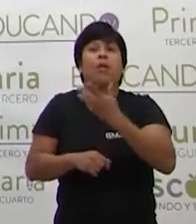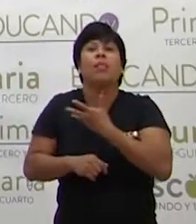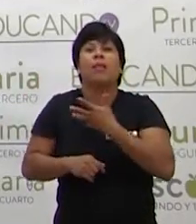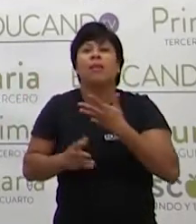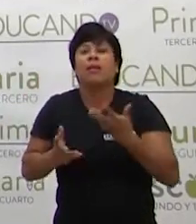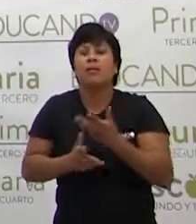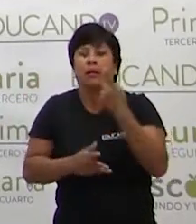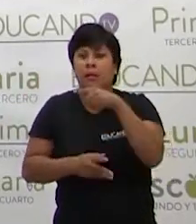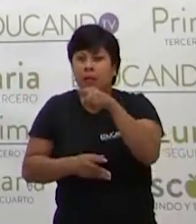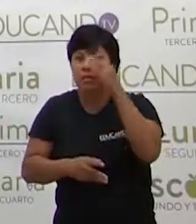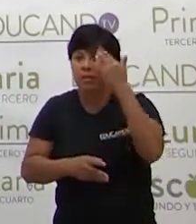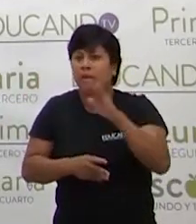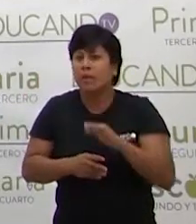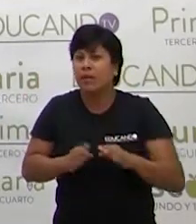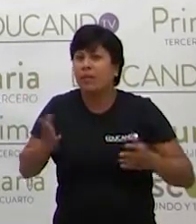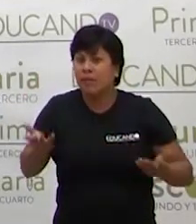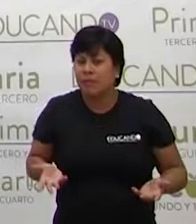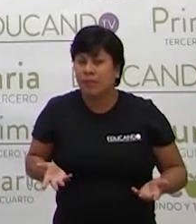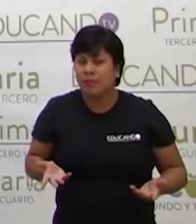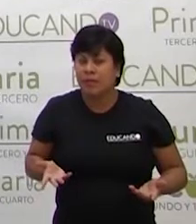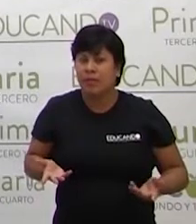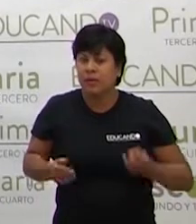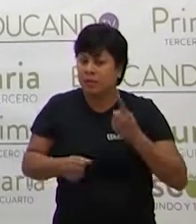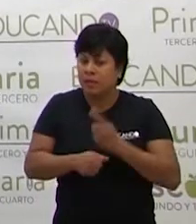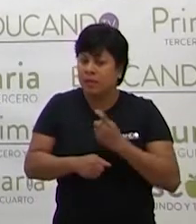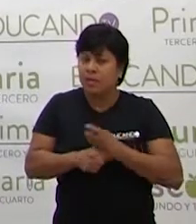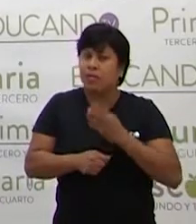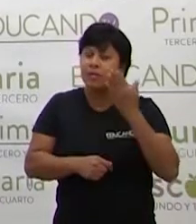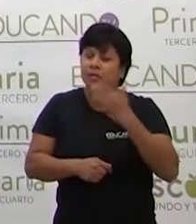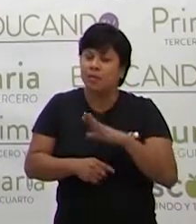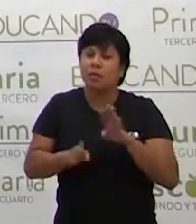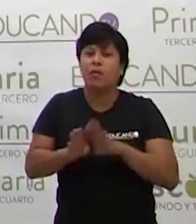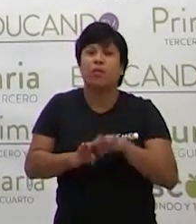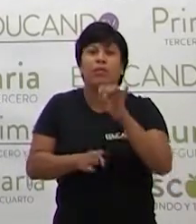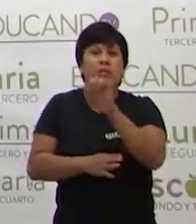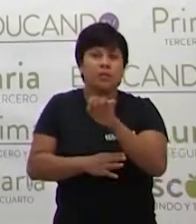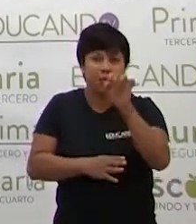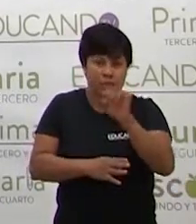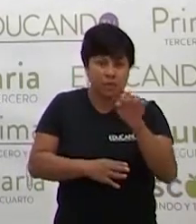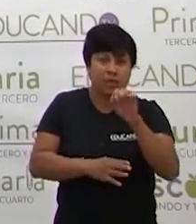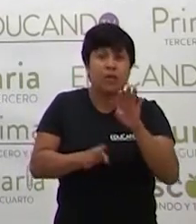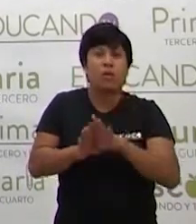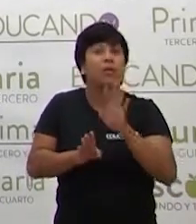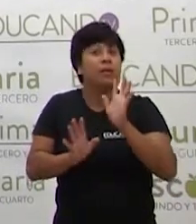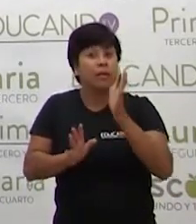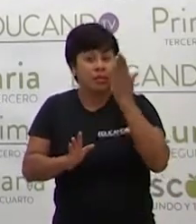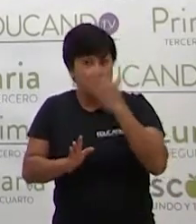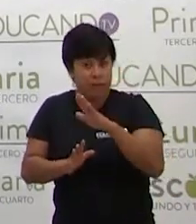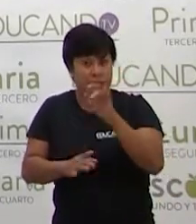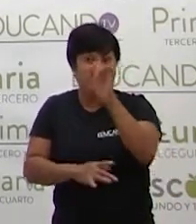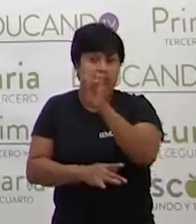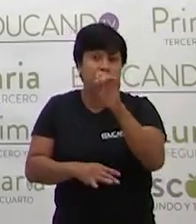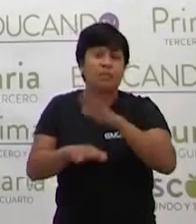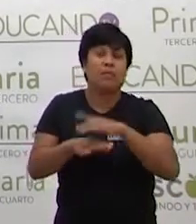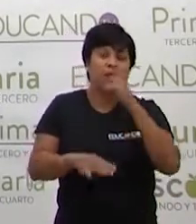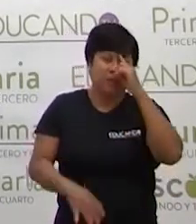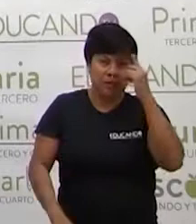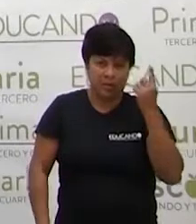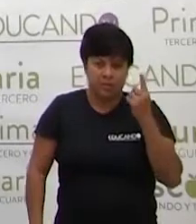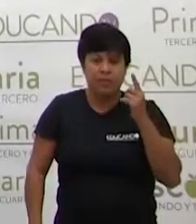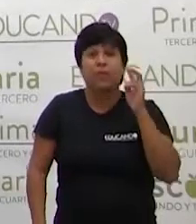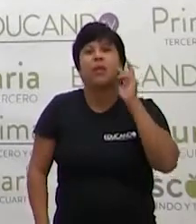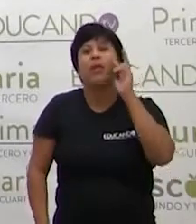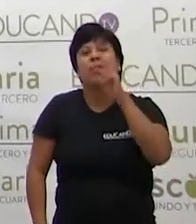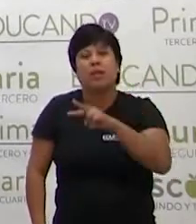tú para saberlo? Primeramente, saber cómo se escriben y como ya lo sabes, pues ya es fácil.